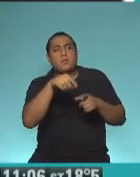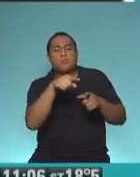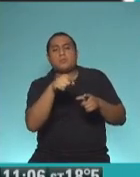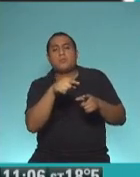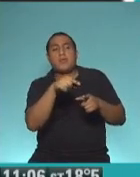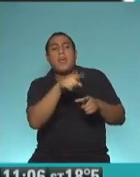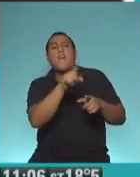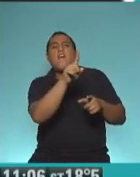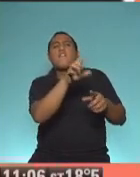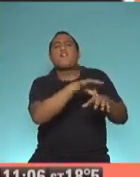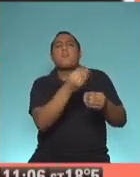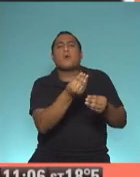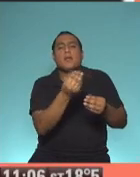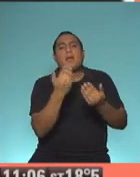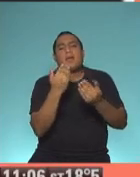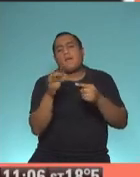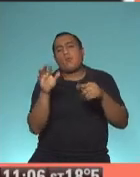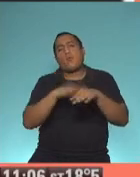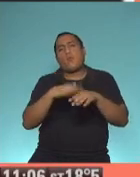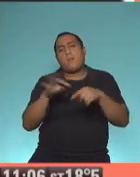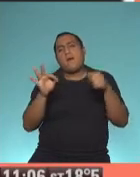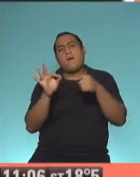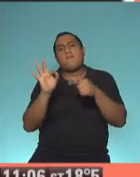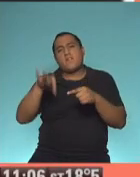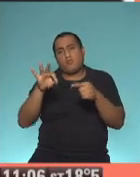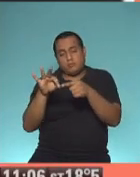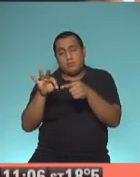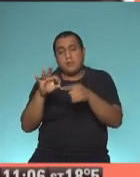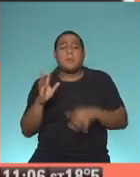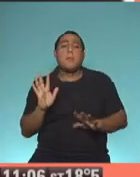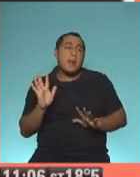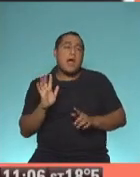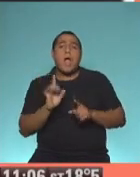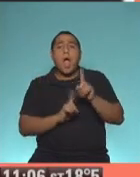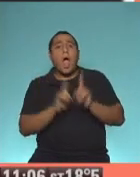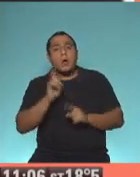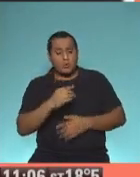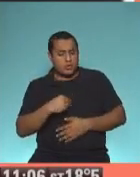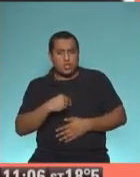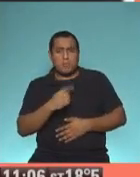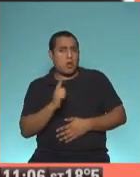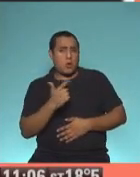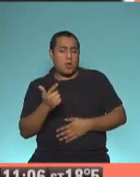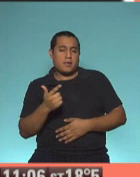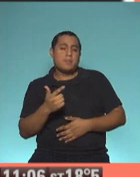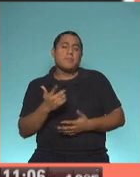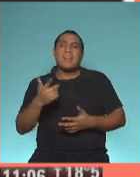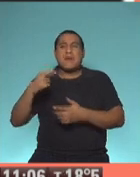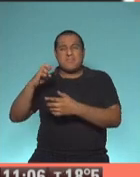Pero, como este virus muchas veces es asintomático, y como este resto que detecta el PCR, que se llama